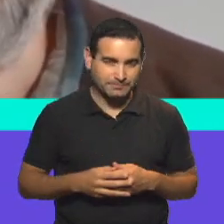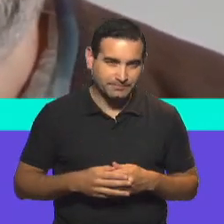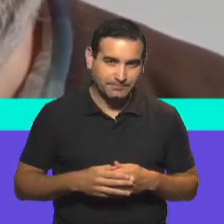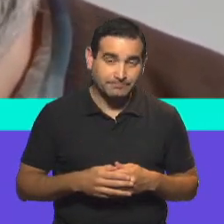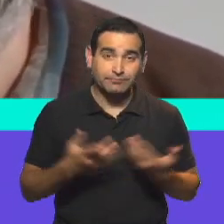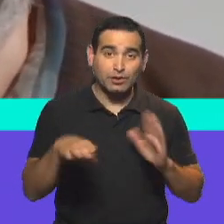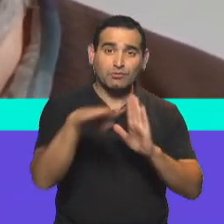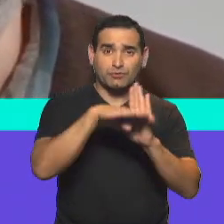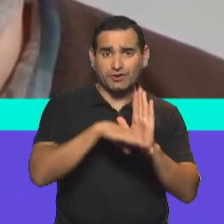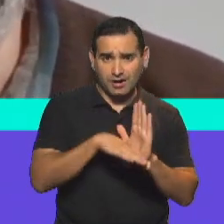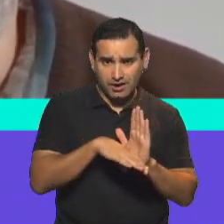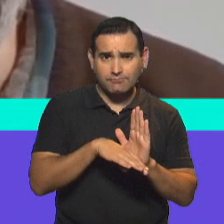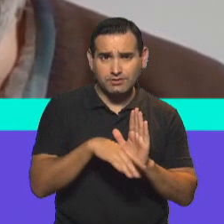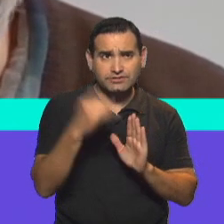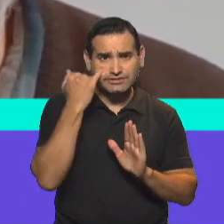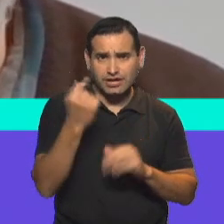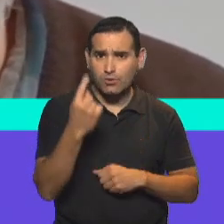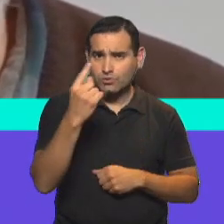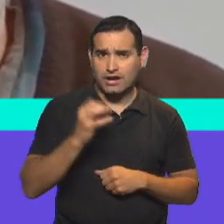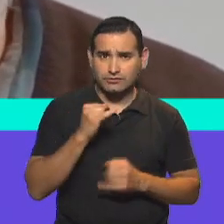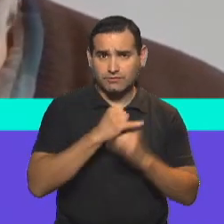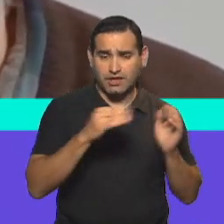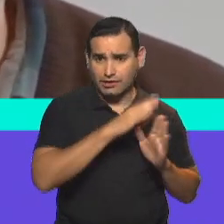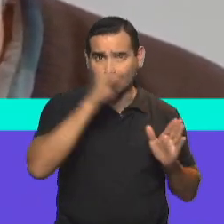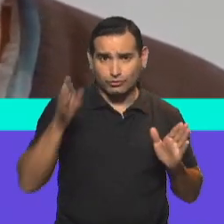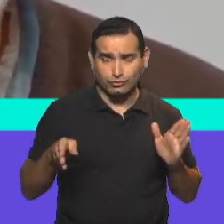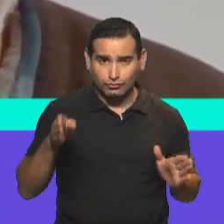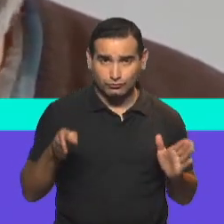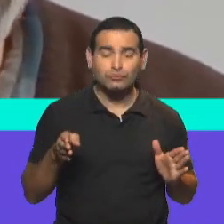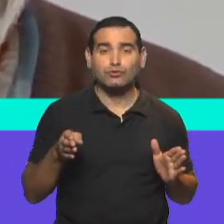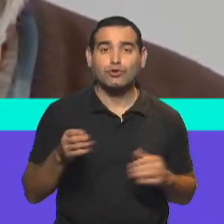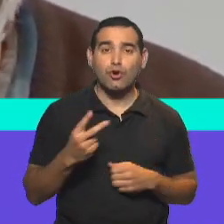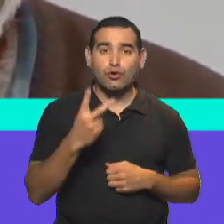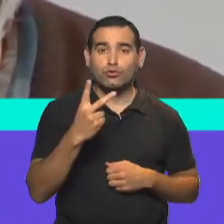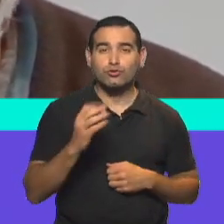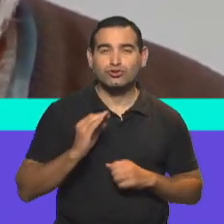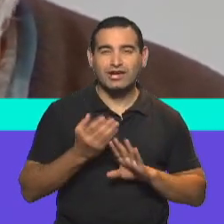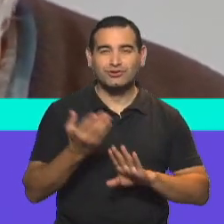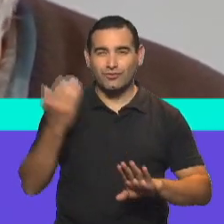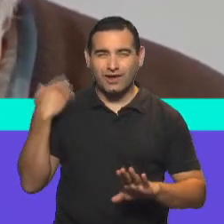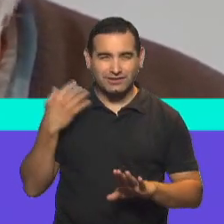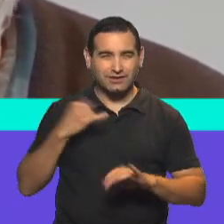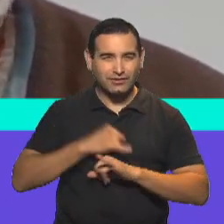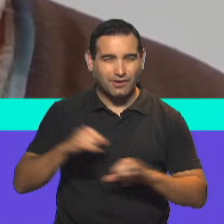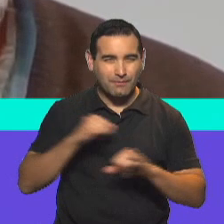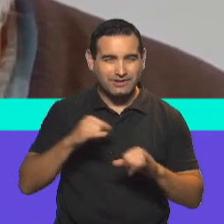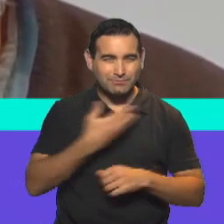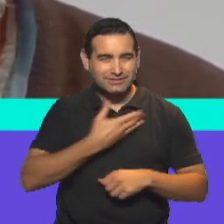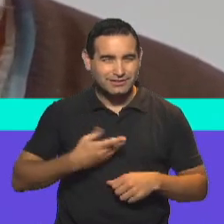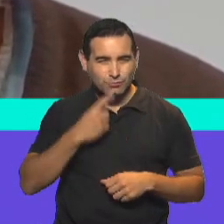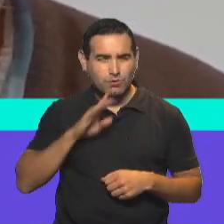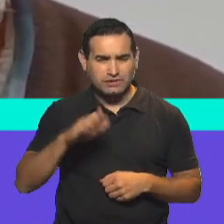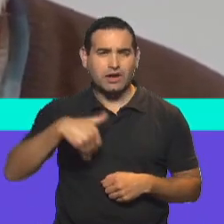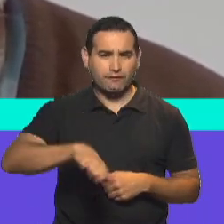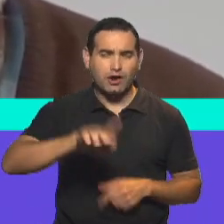Bien, el programa ya cumplió un año y medio, ¿sí? Y 2 años desde la promesa de campaña del presidente de que